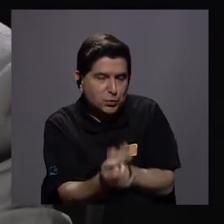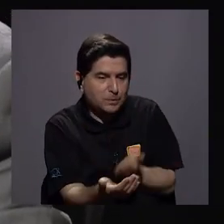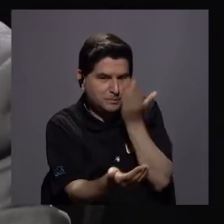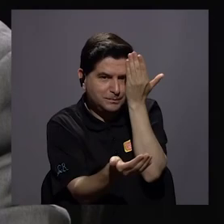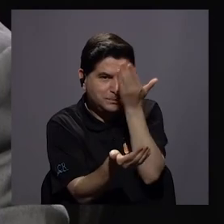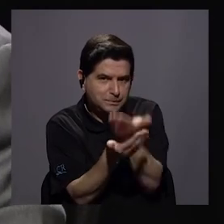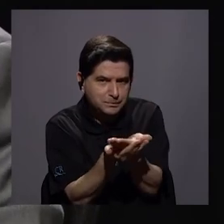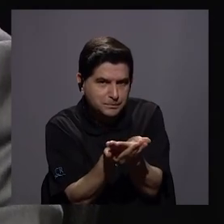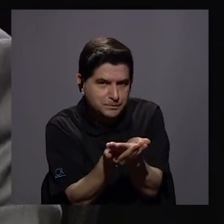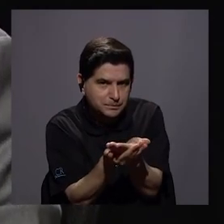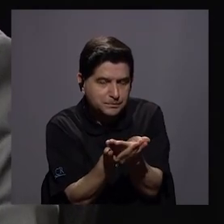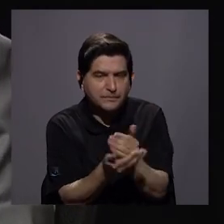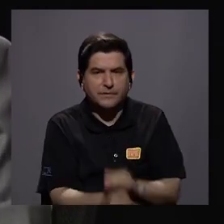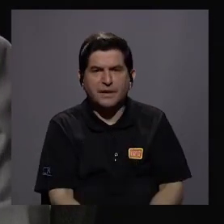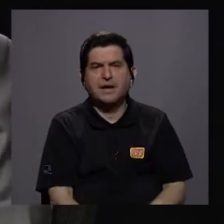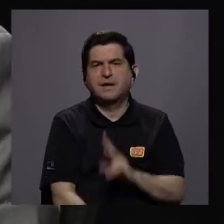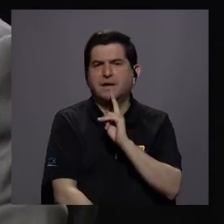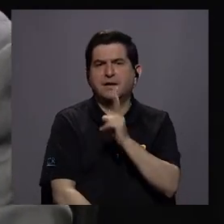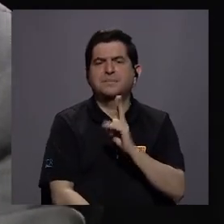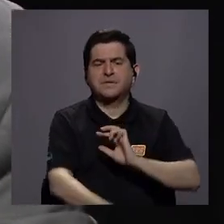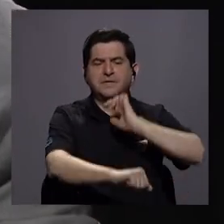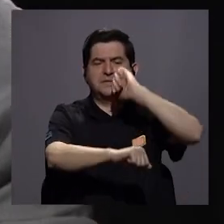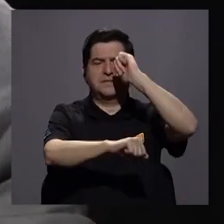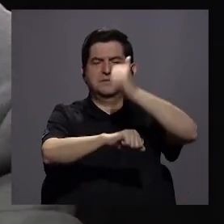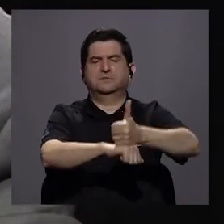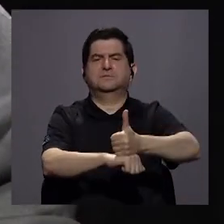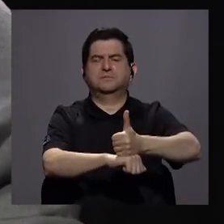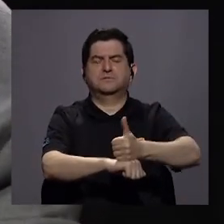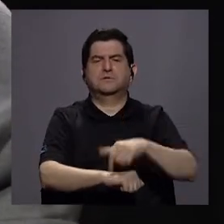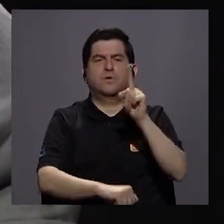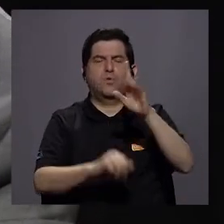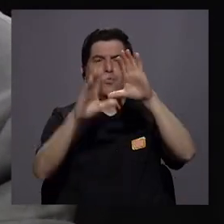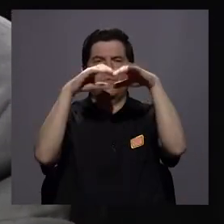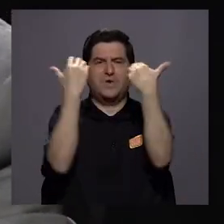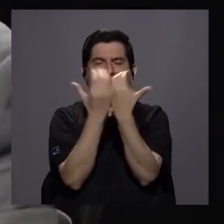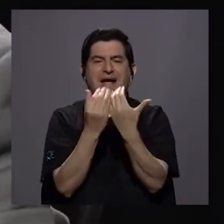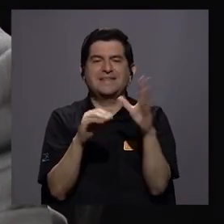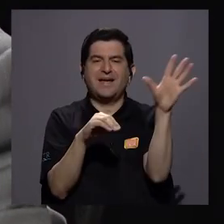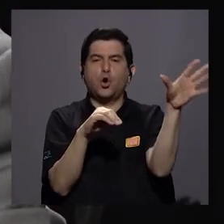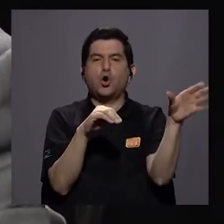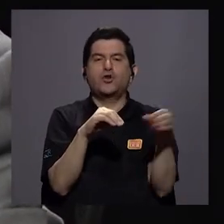el instituto propone es realmente establecer